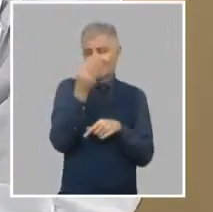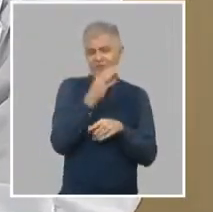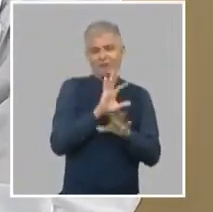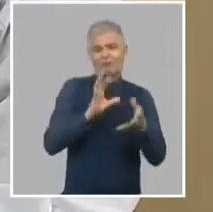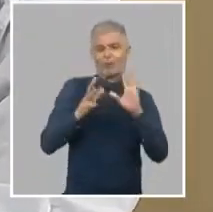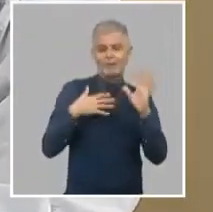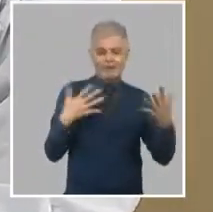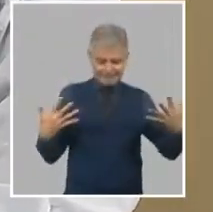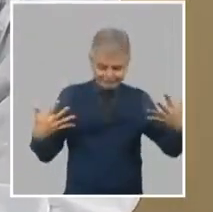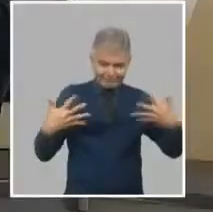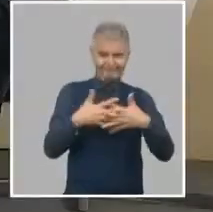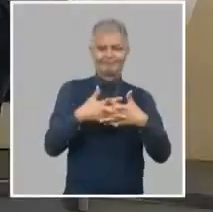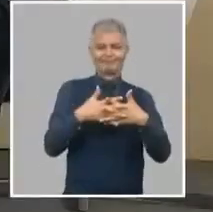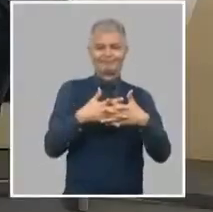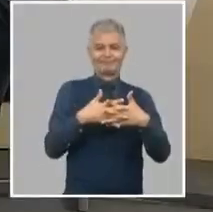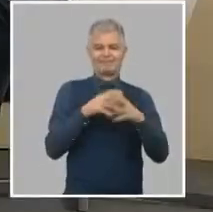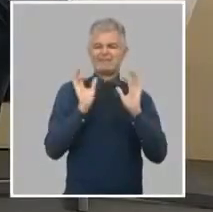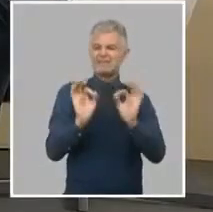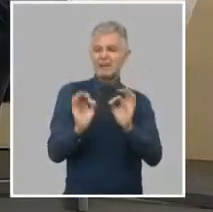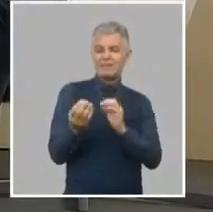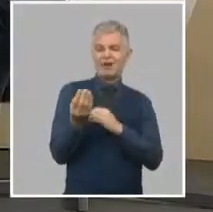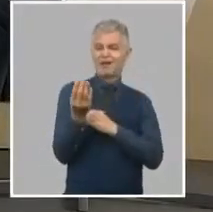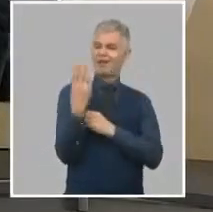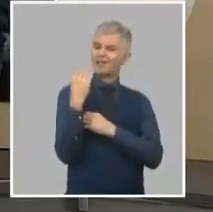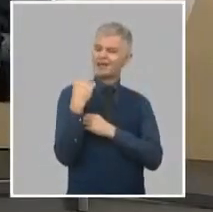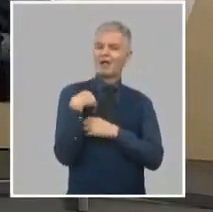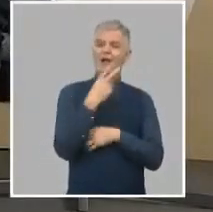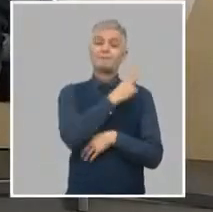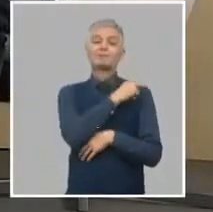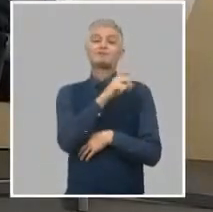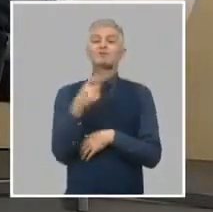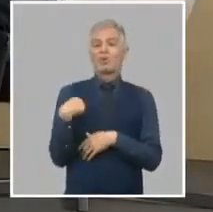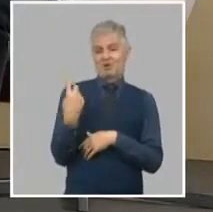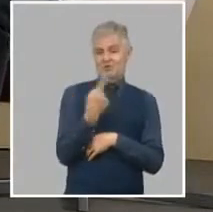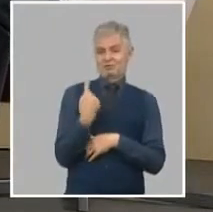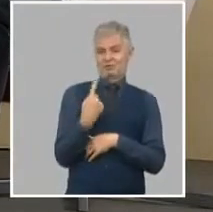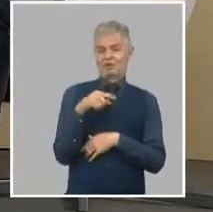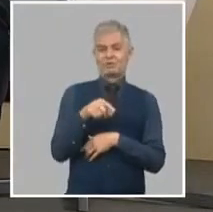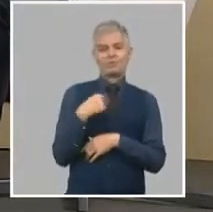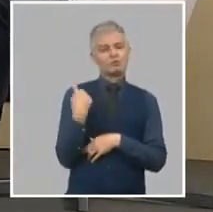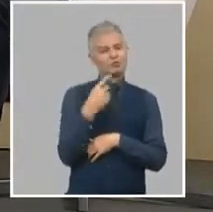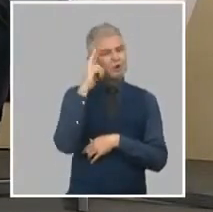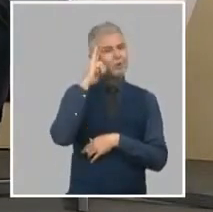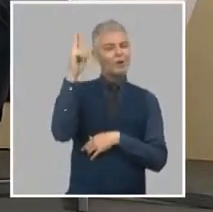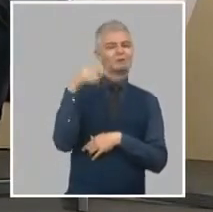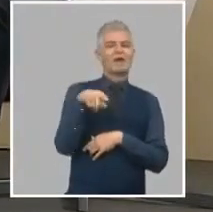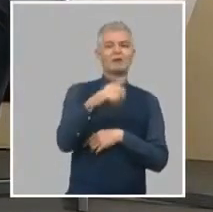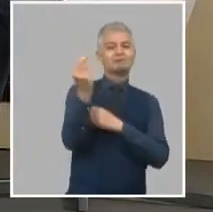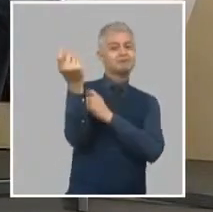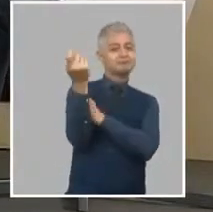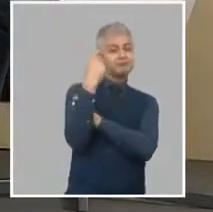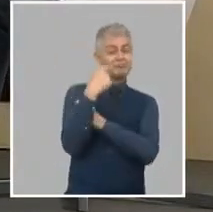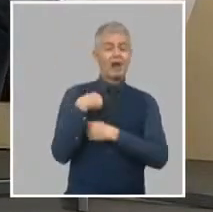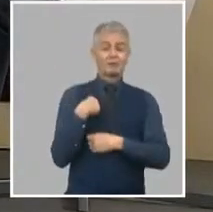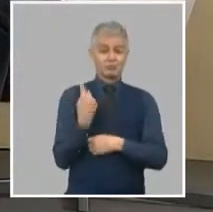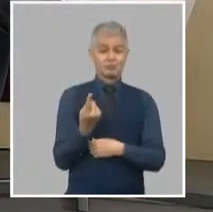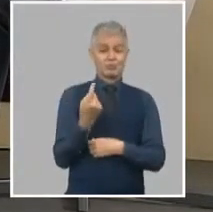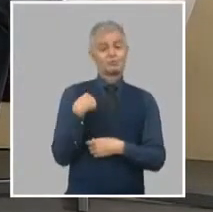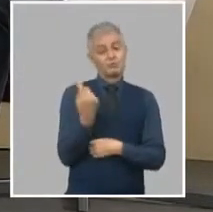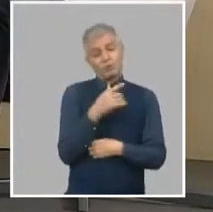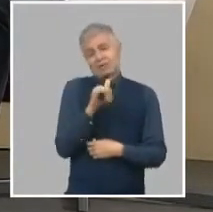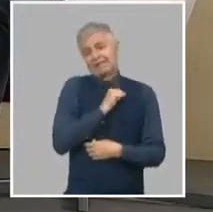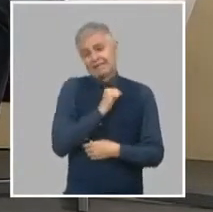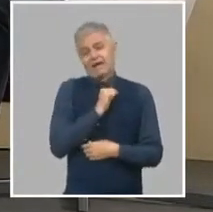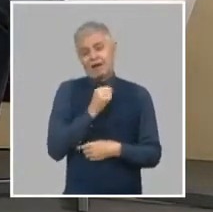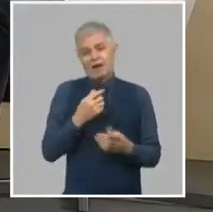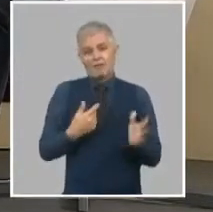además siempre nos decían: profe, esto fue lo que nosotros aprendimos con ustedes y esto es lo que nosotros tenemos que llevarle a nuestro pueblo, y